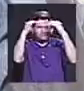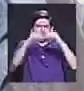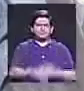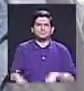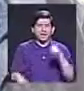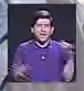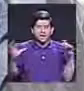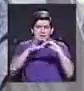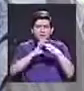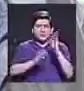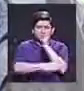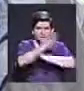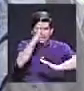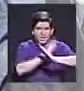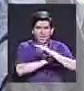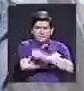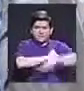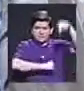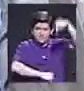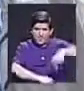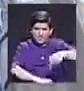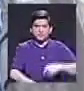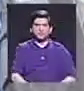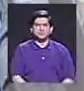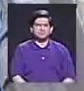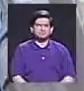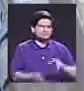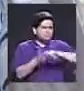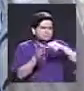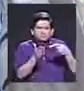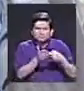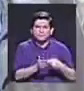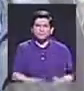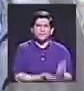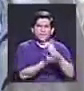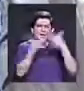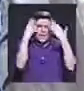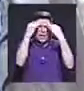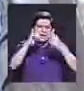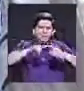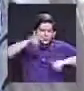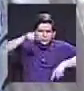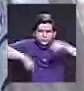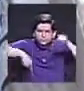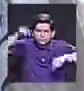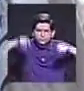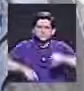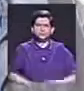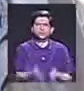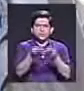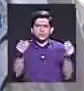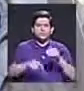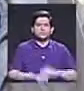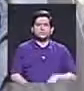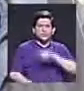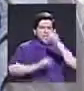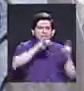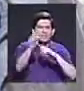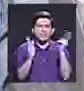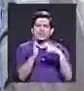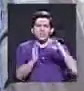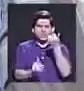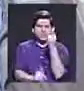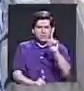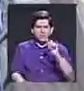en discapacidad en el país. Esto es tomando algunos datos estadísticos que se derivan del censo del